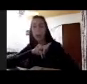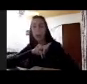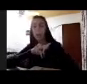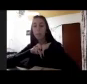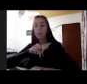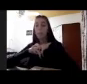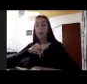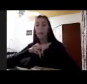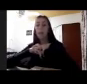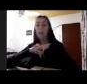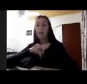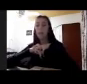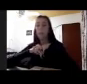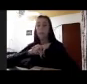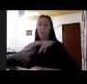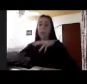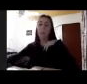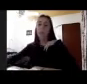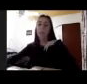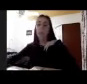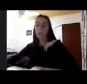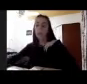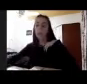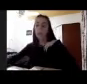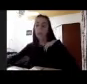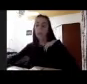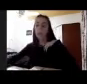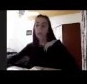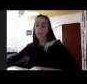la baja, eh, que bueno,